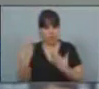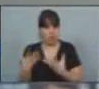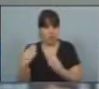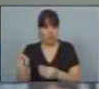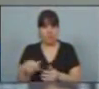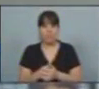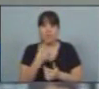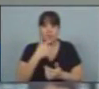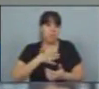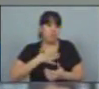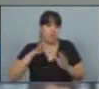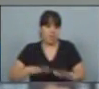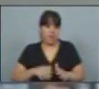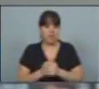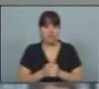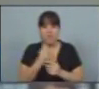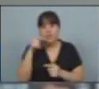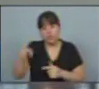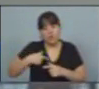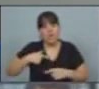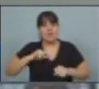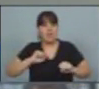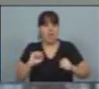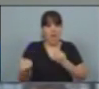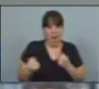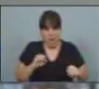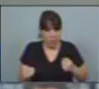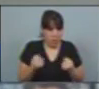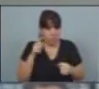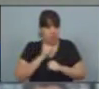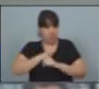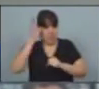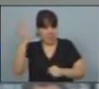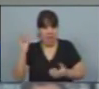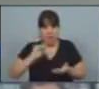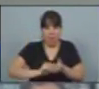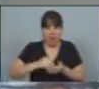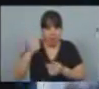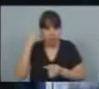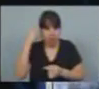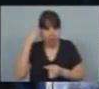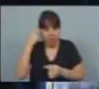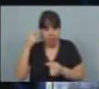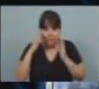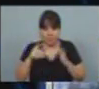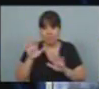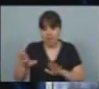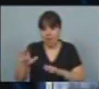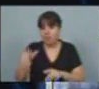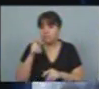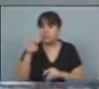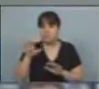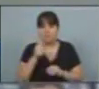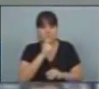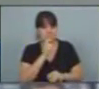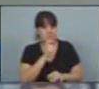De mi personalidad. Bueno, pido disculpas, agresiva, se ofendió. Ahora, sí, a terapia. Sí, bueno, pero usted me está insultando. No, pero